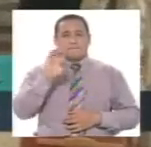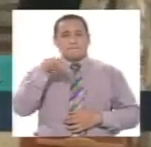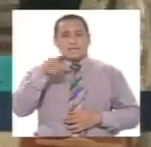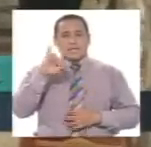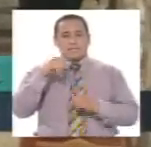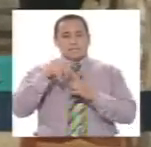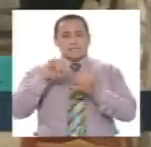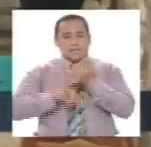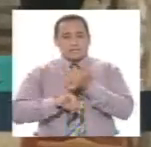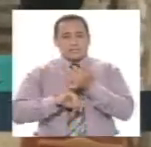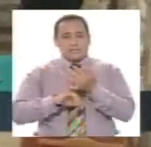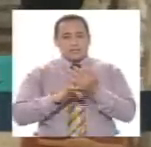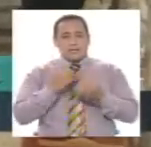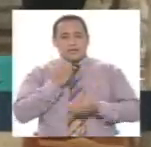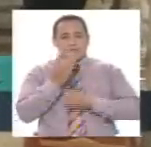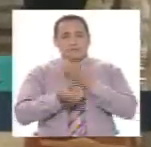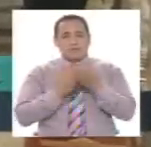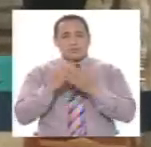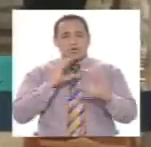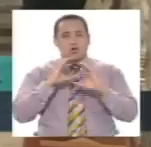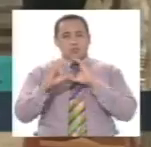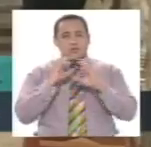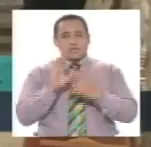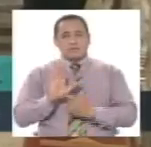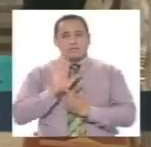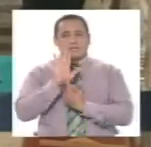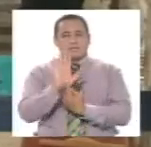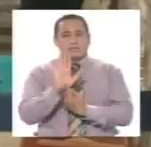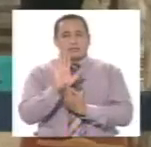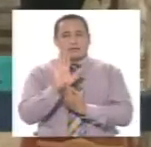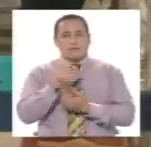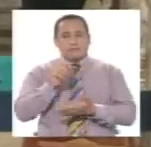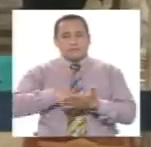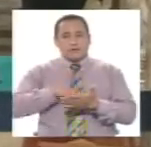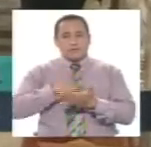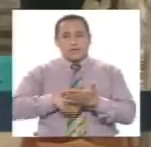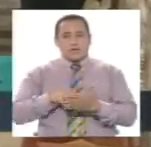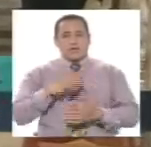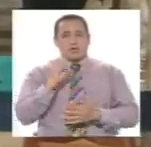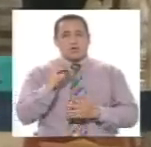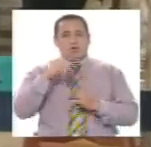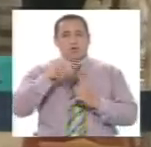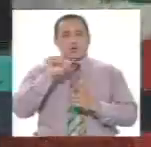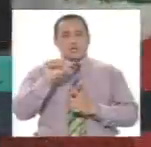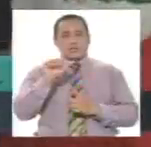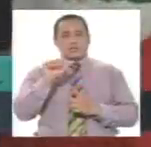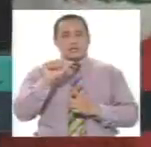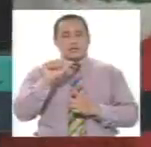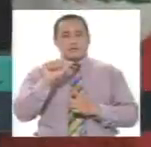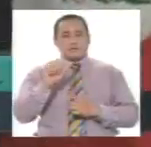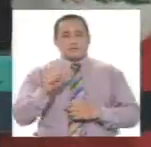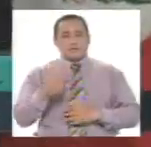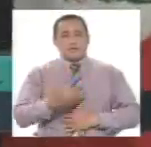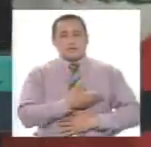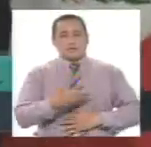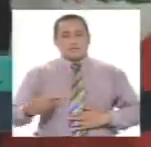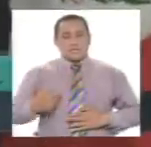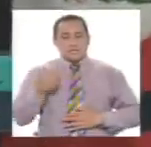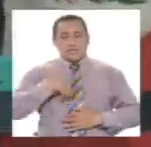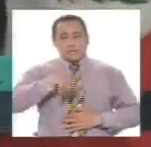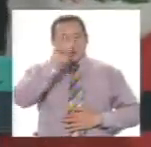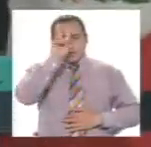Ramos. Regístrese, comuníquese y publíquese. Firma Ollanta Humala Tasso,